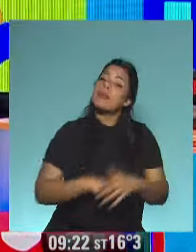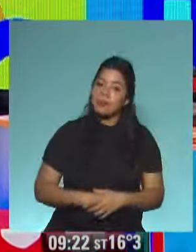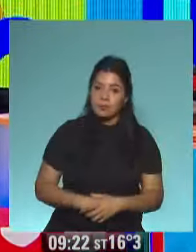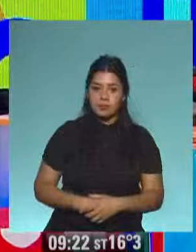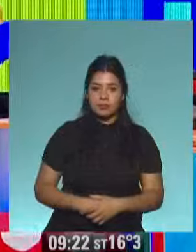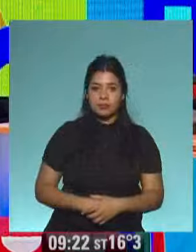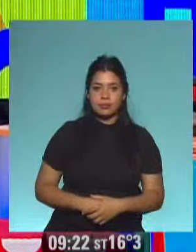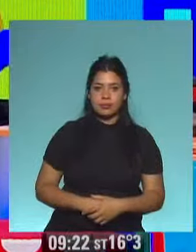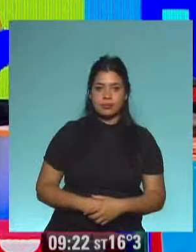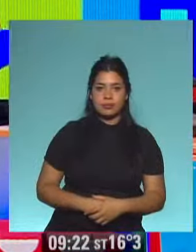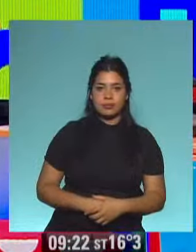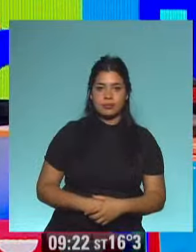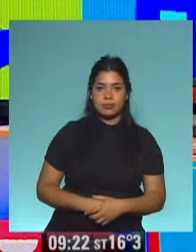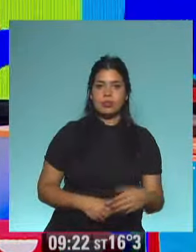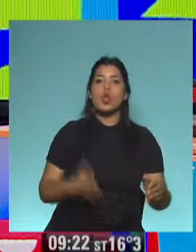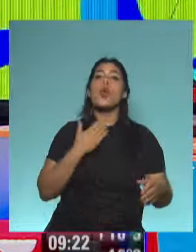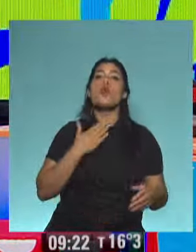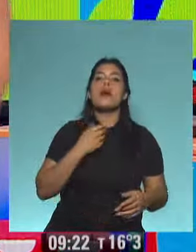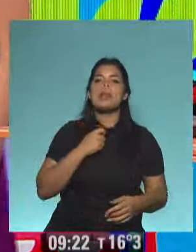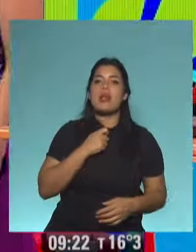¡Pling!